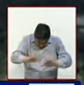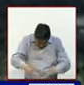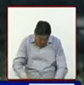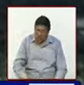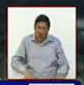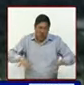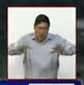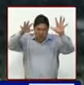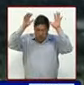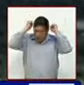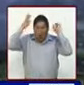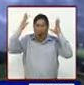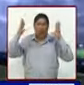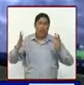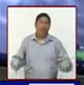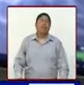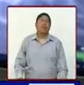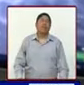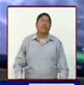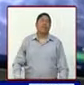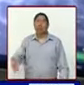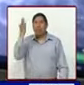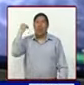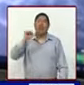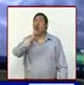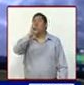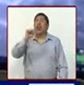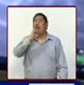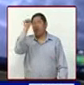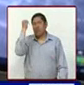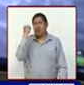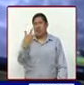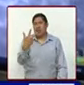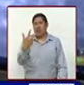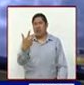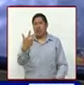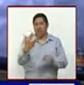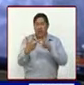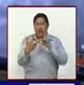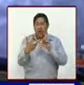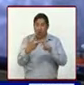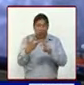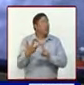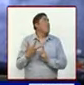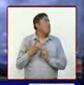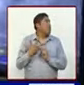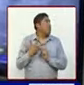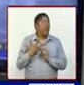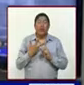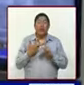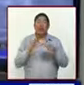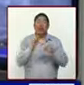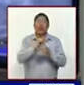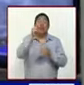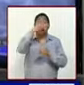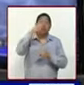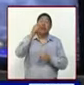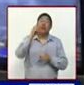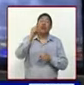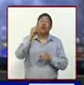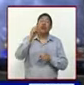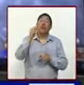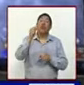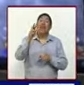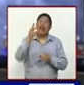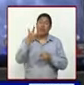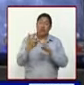región, ocasionando inundaciones. El día sábado han habido tres eventos. Uno que se ha dado en el Tunari. Otro